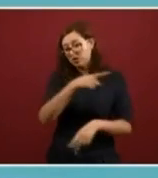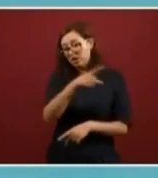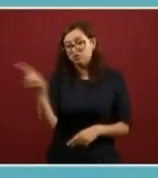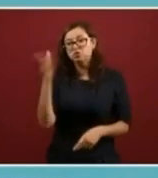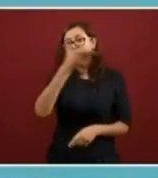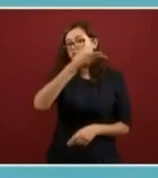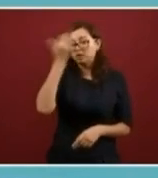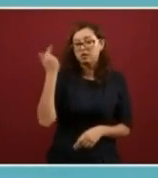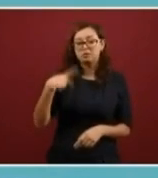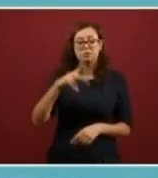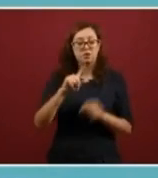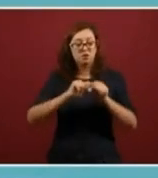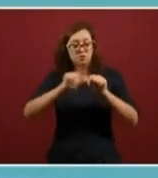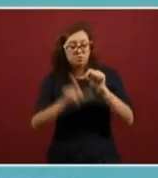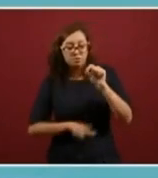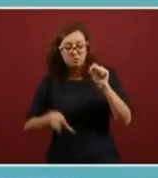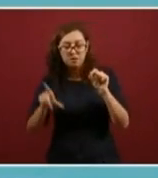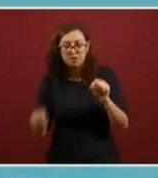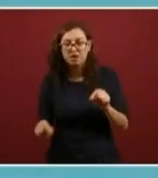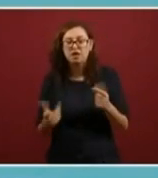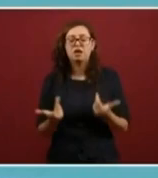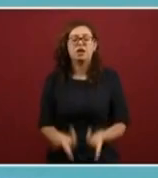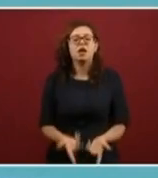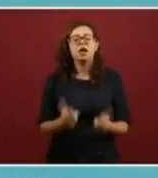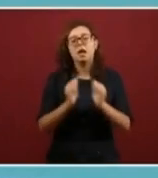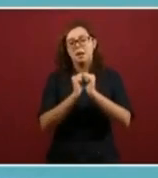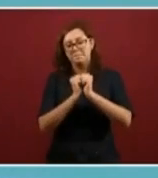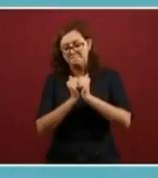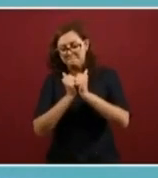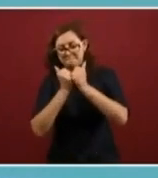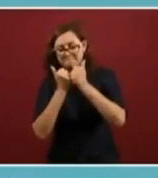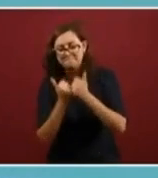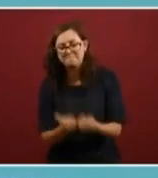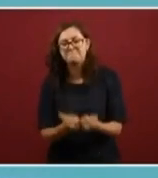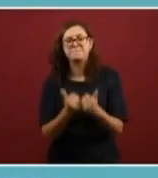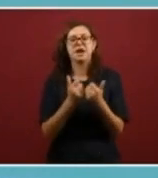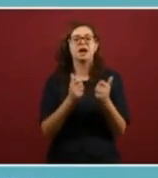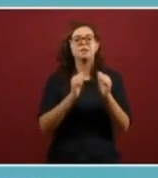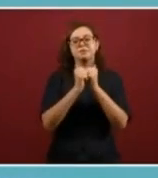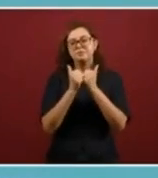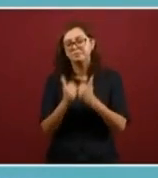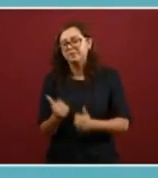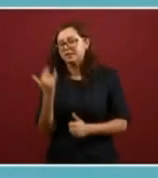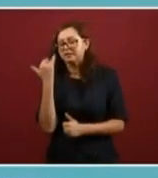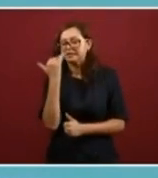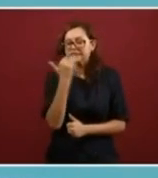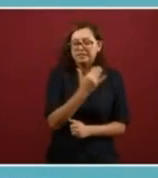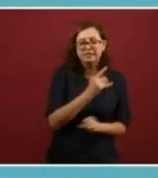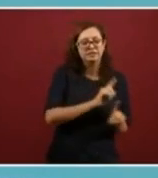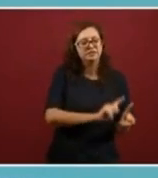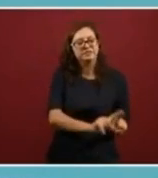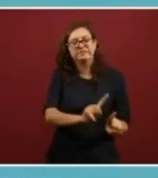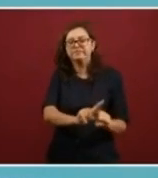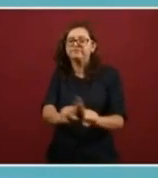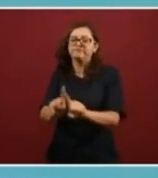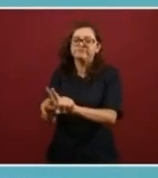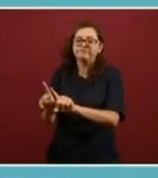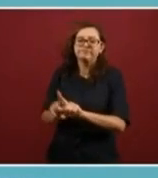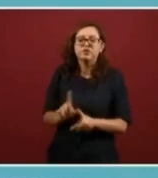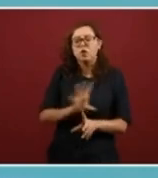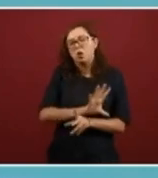en México las teleras, los bolillos, las conchas, los cuernitos que te comes, aproximadamente